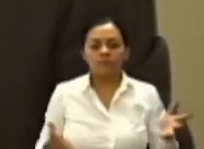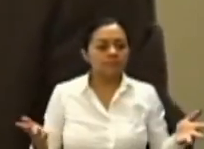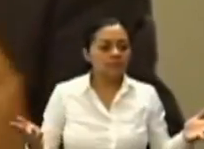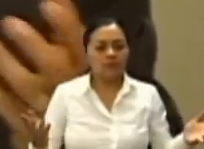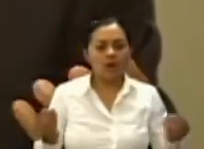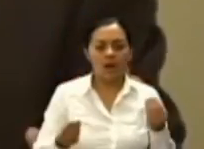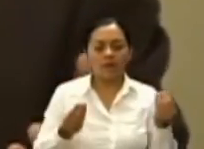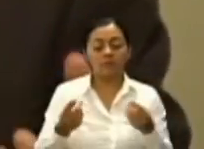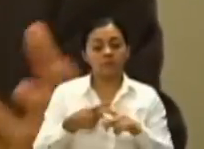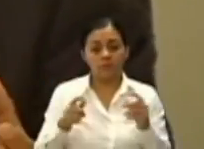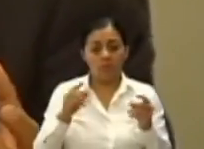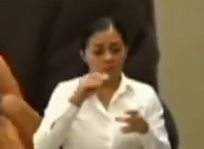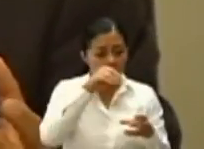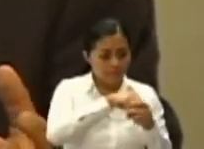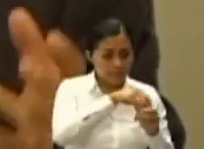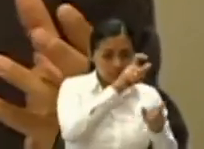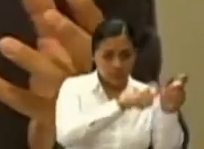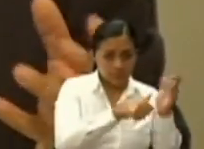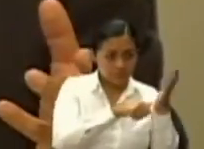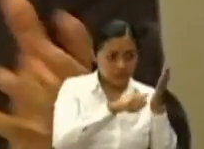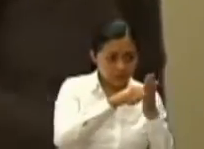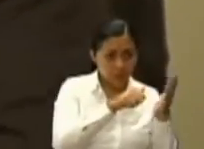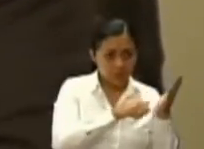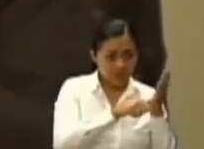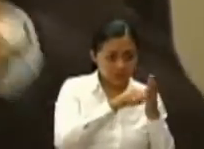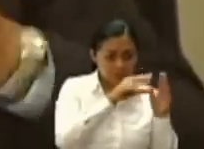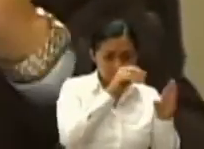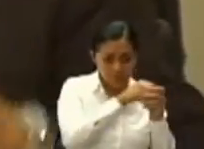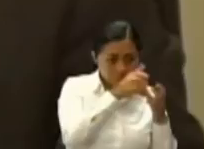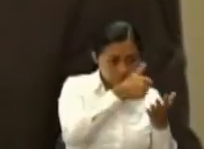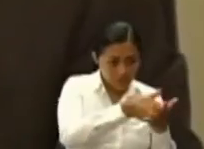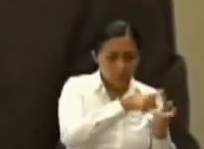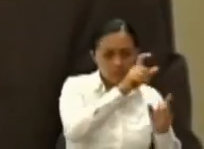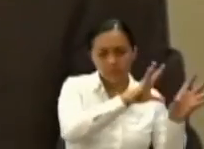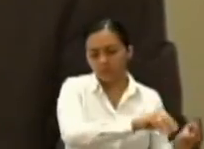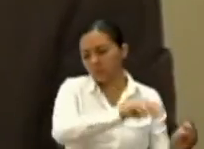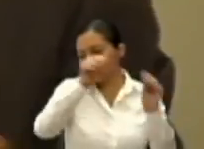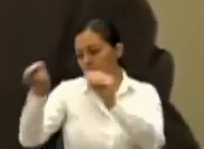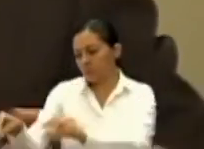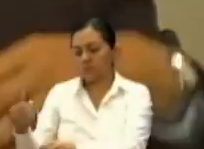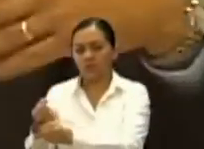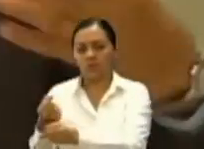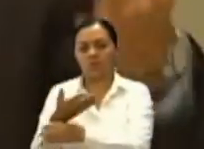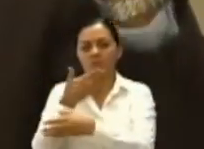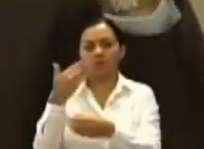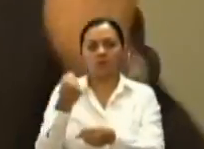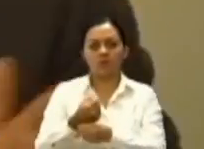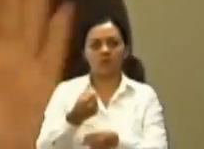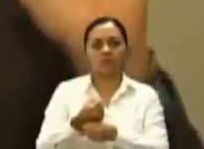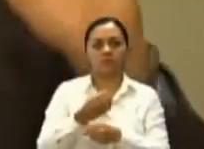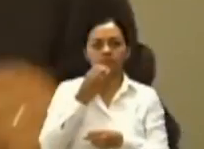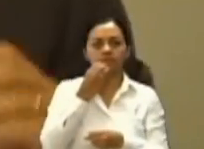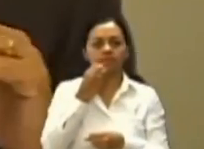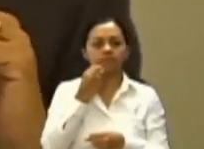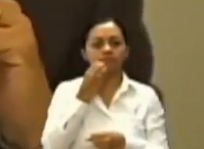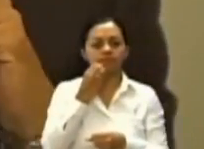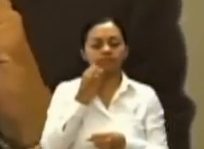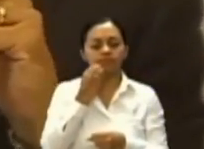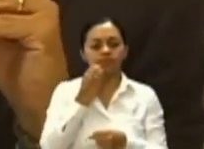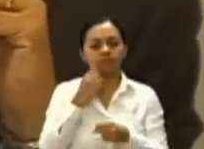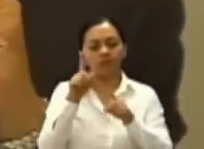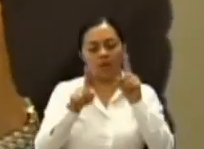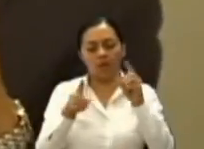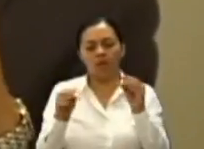era la gente del ministerio y que ahora bate de independencia para realizar de mejor manera su trabajo por supuesto se va a reforzar con